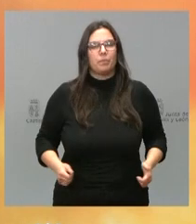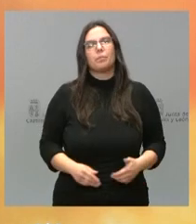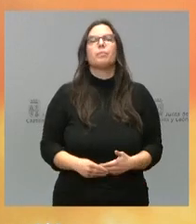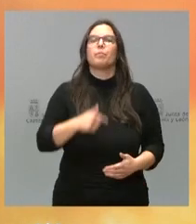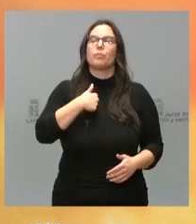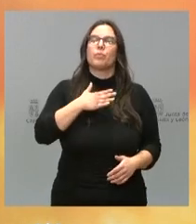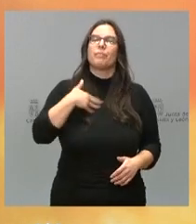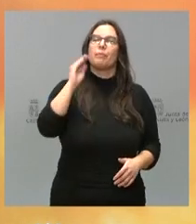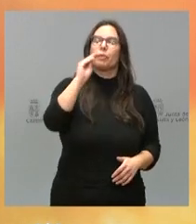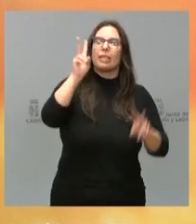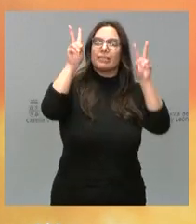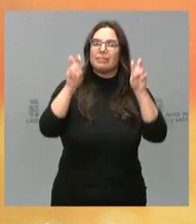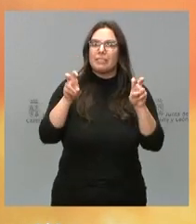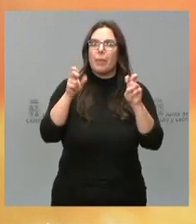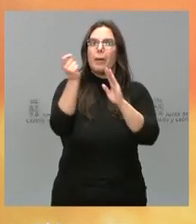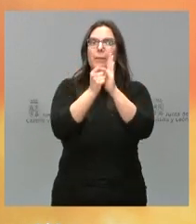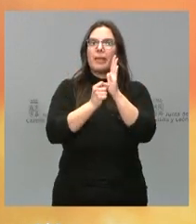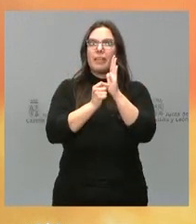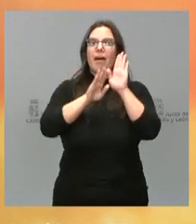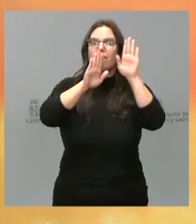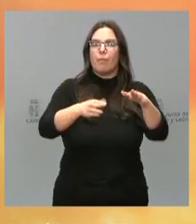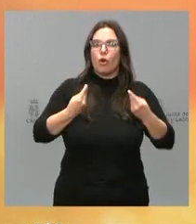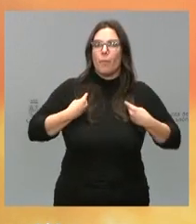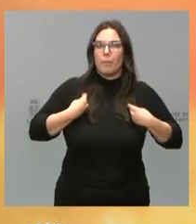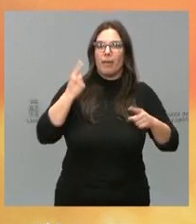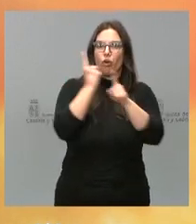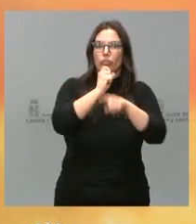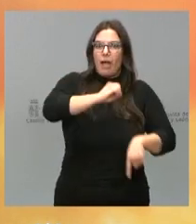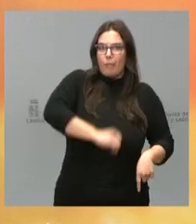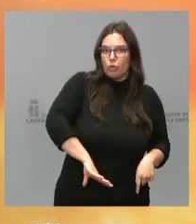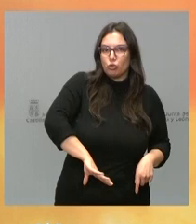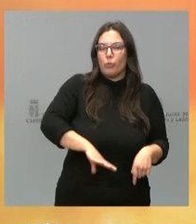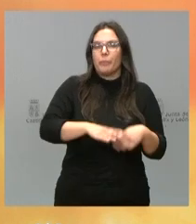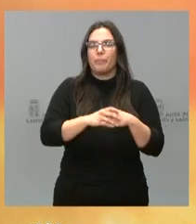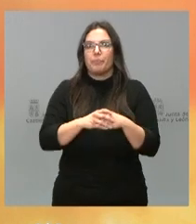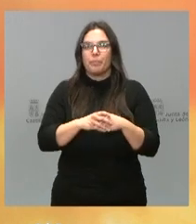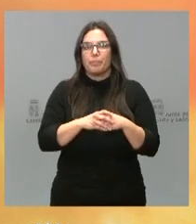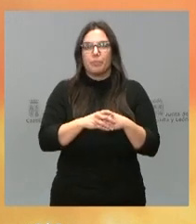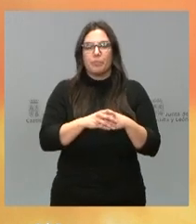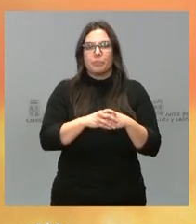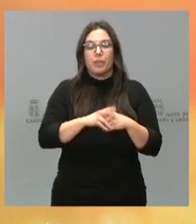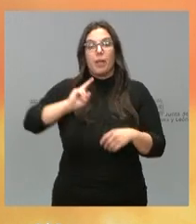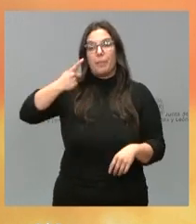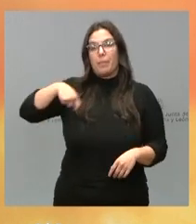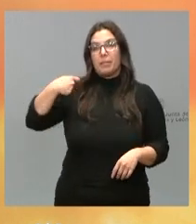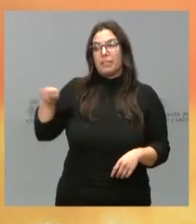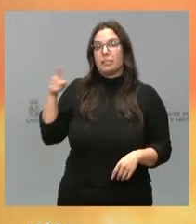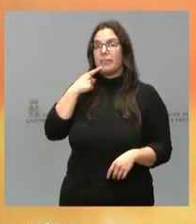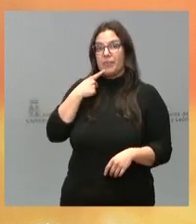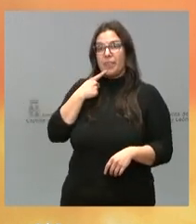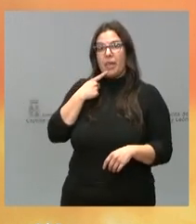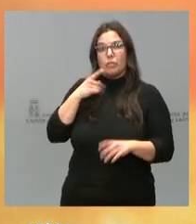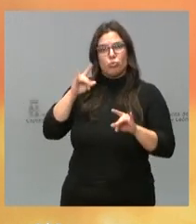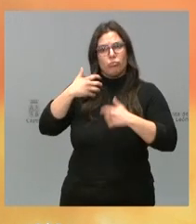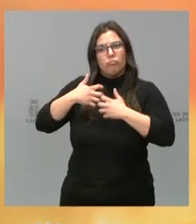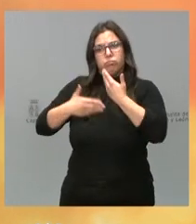preguntar por el tema de las medidas providas las medidas anti-aborto que el vicepresidente dice que se van a poner en marcha